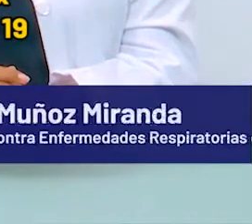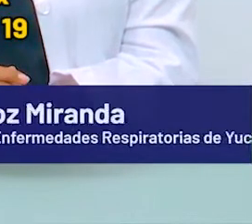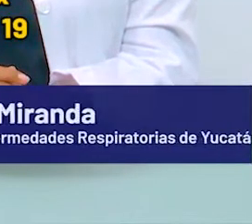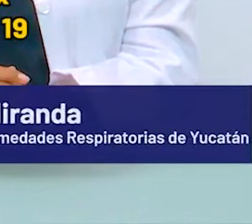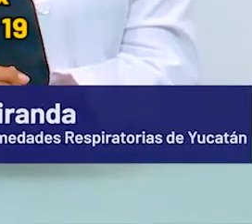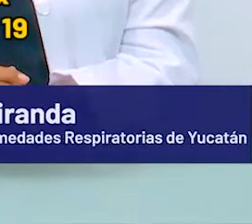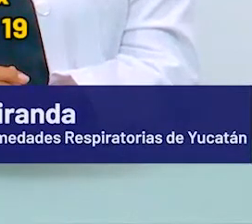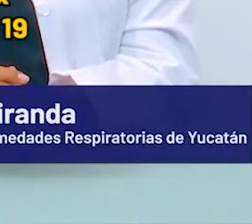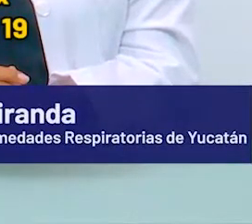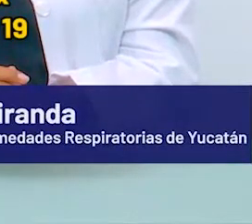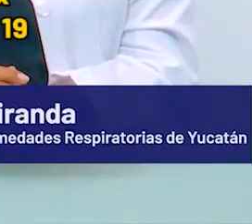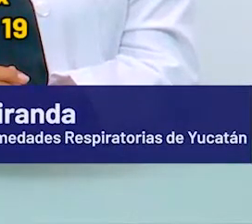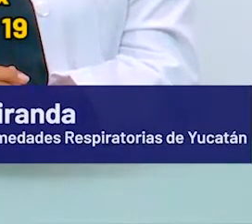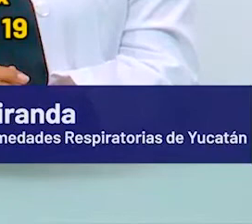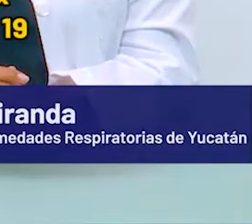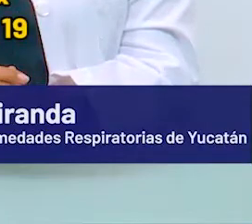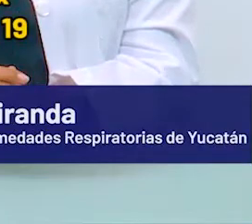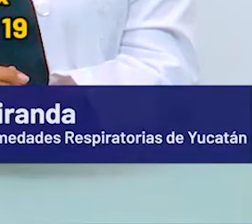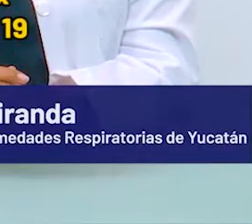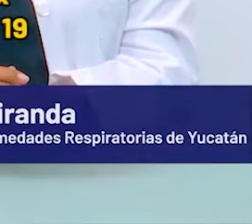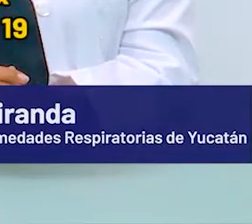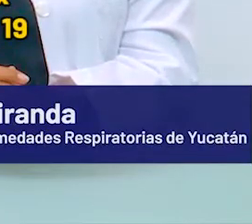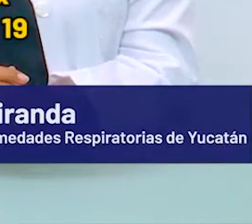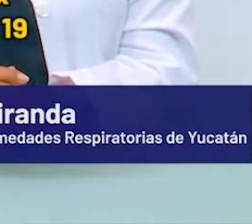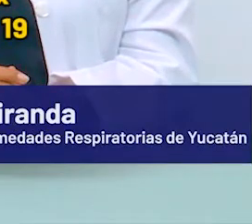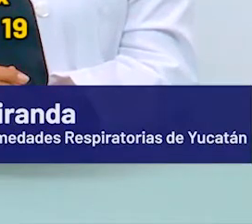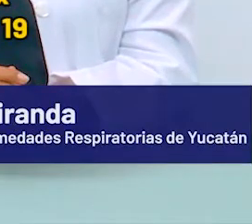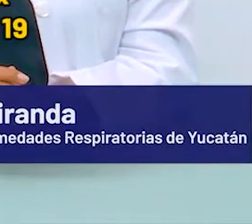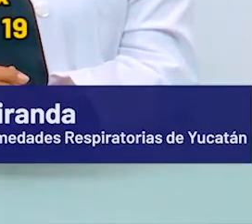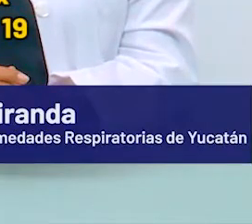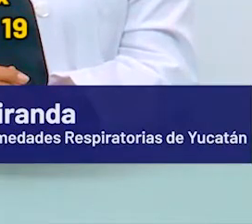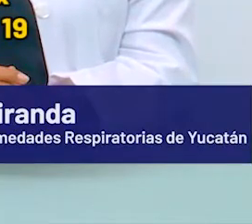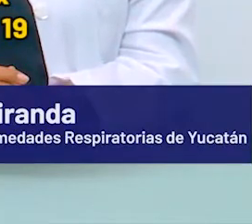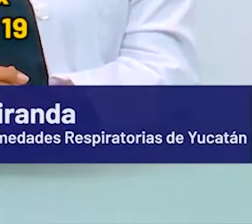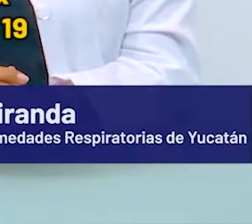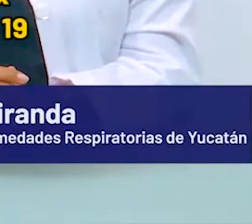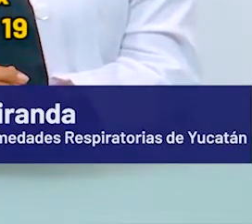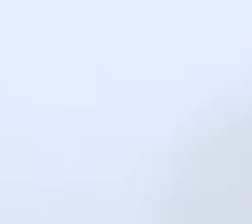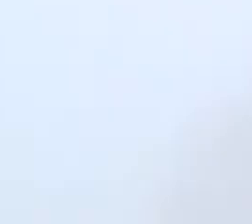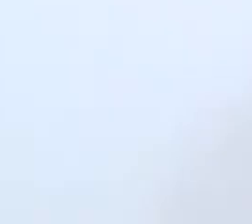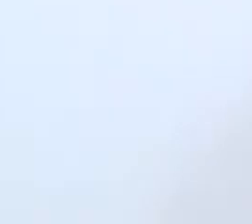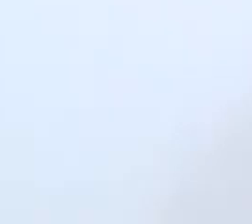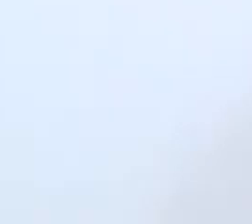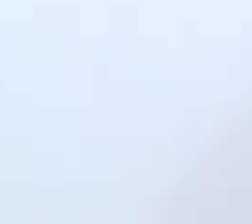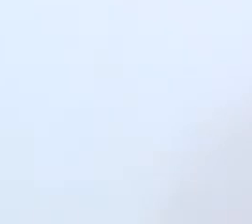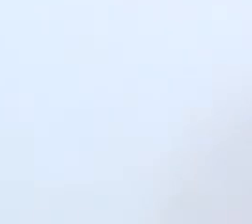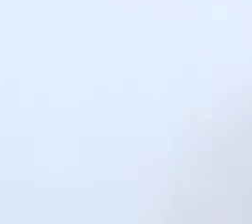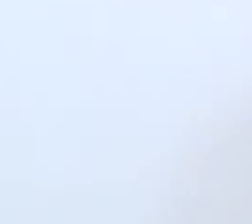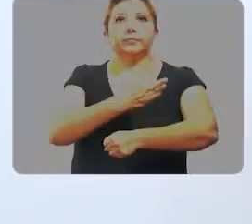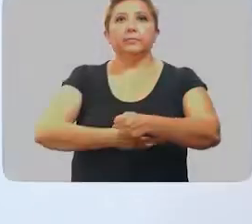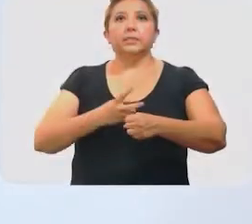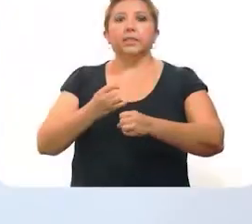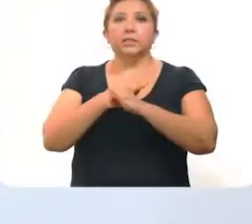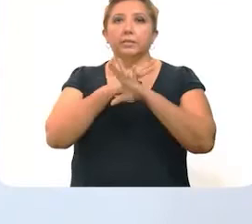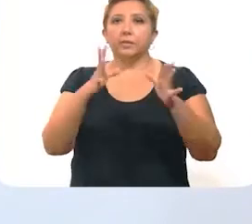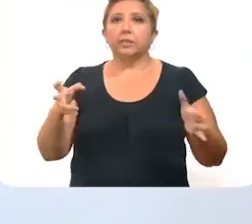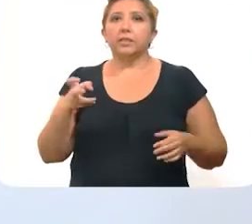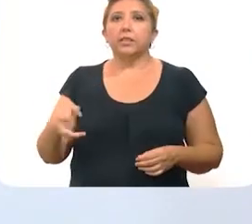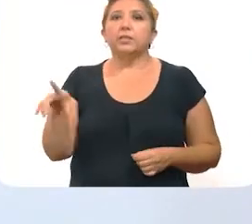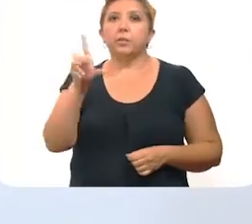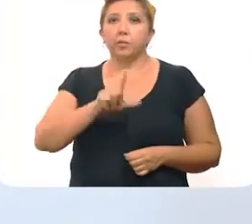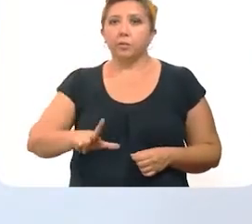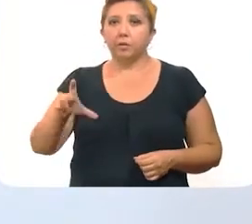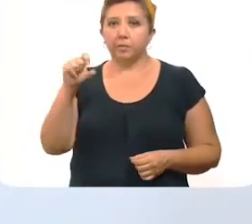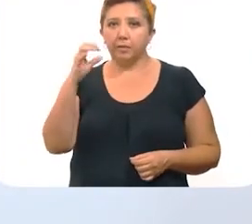Buenas tardes. Nos permitimos dar el informe diario relacionado con el COVID-19. Adelante, doctora. Gracias, doctora. Buenas tardes. Este es el parte médico de este